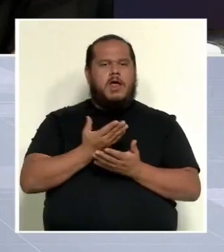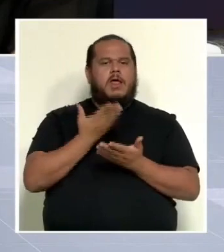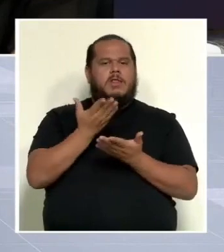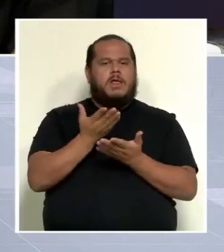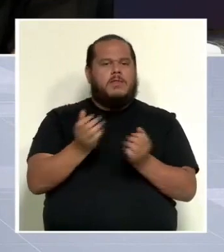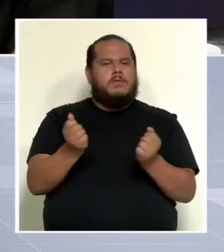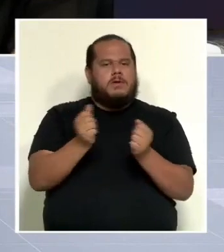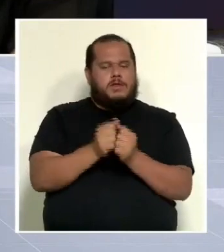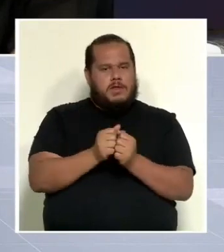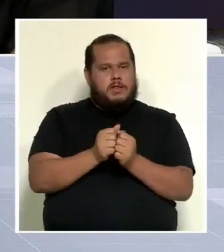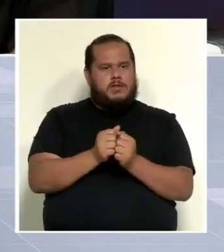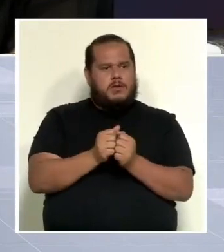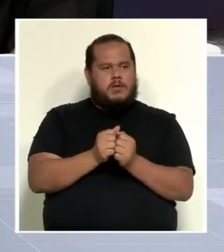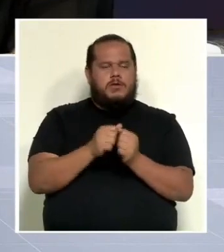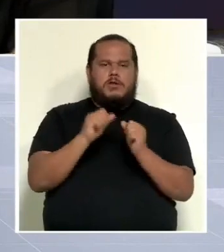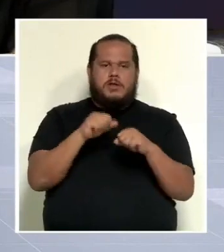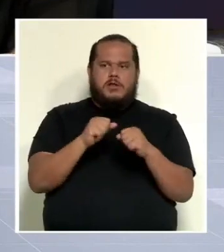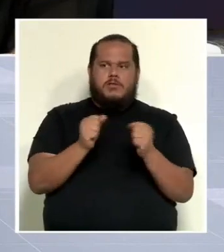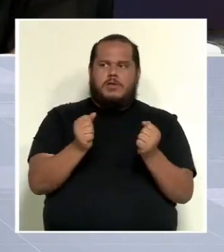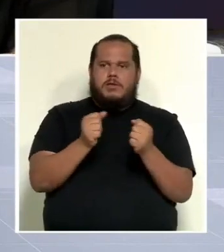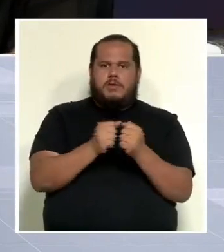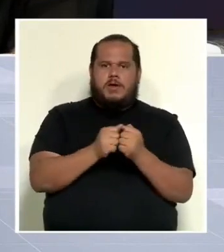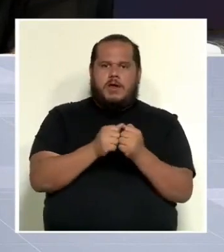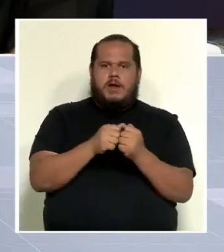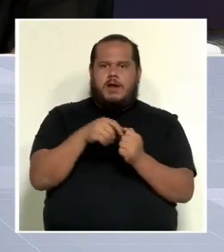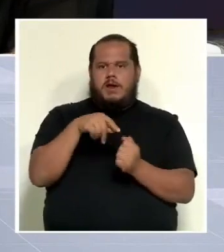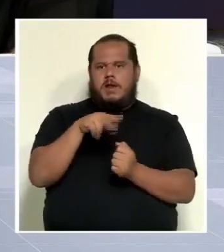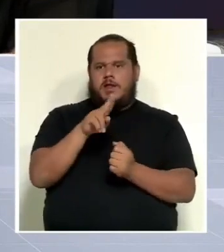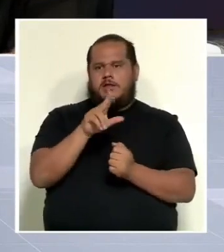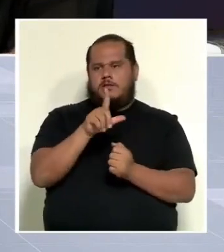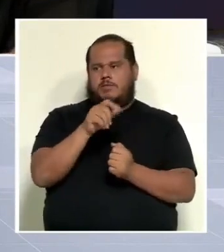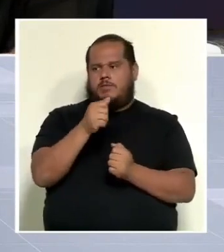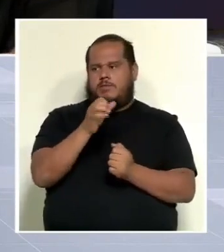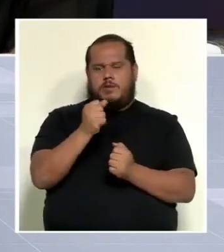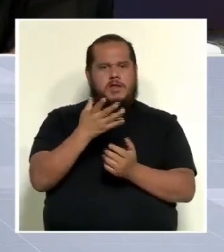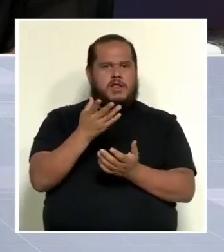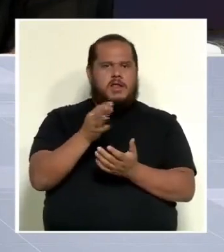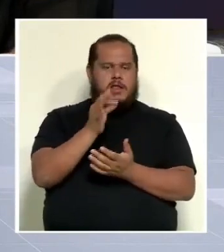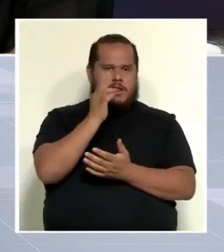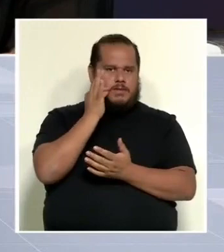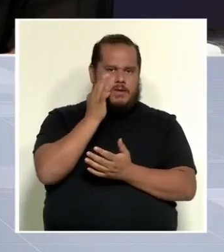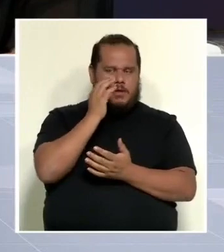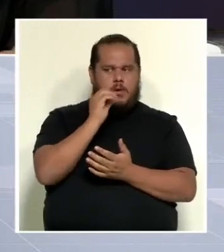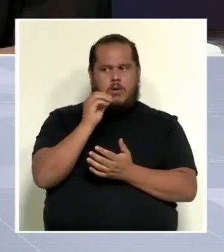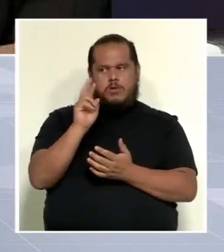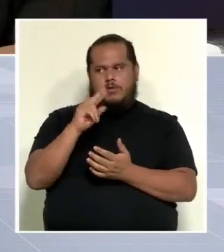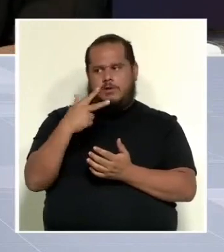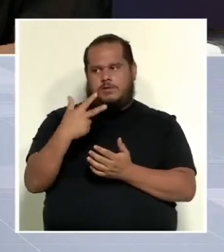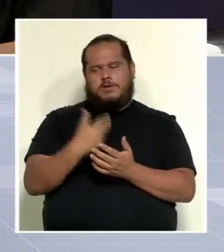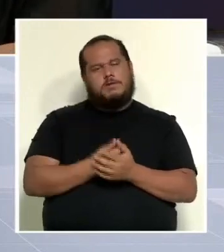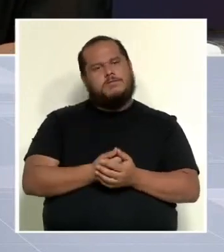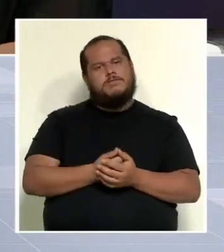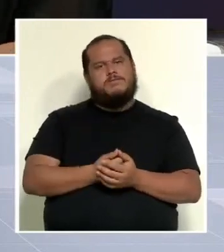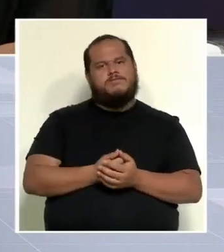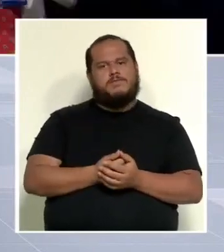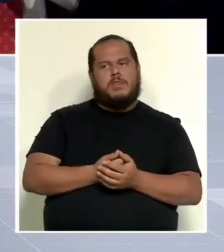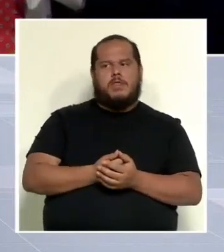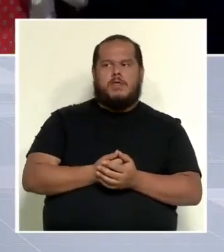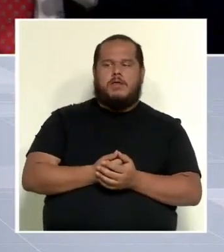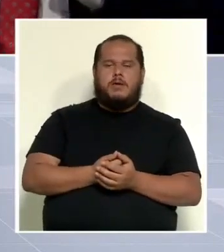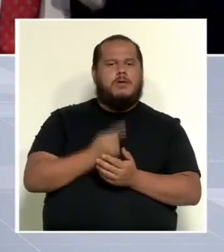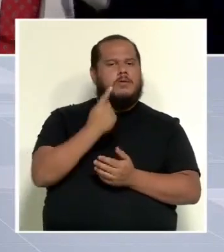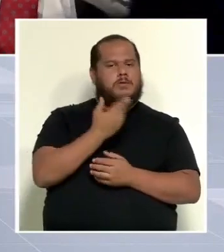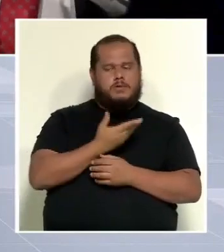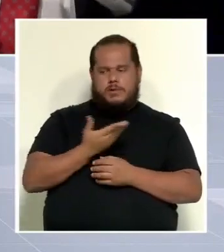una adhesión en que se les puedan pegar las pulgas de un eventual gobierno de don José María o de don Rodrigo. Ahora, Mario, una